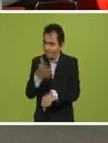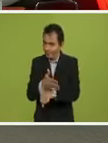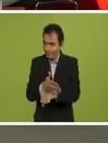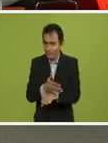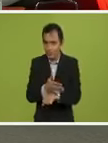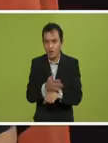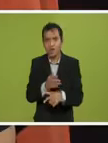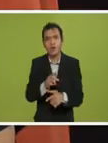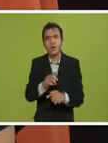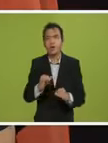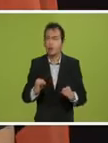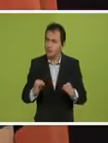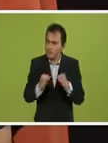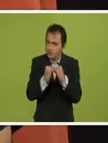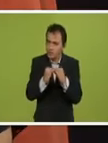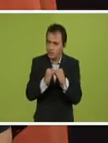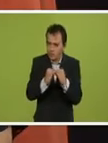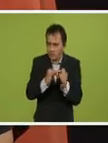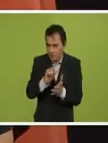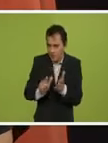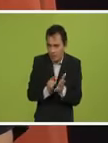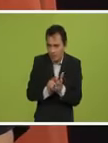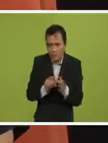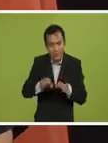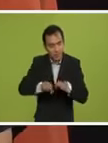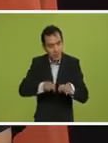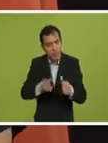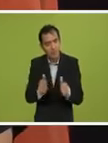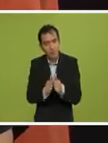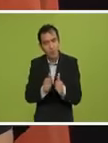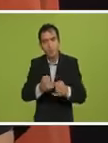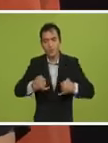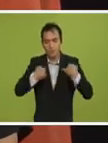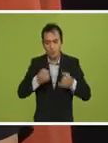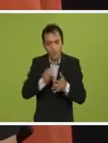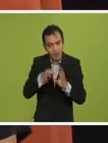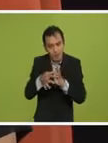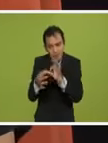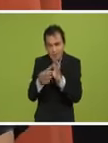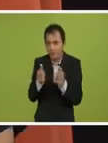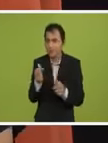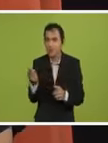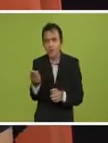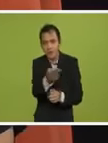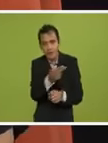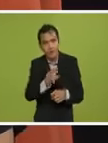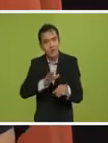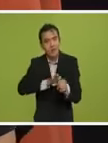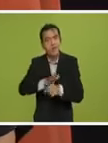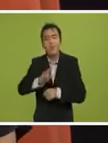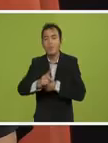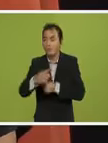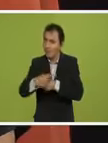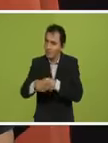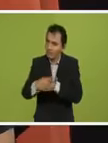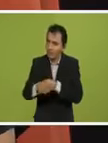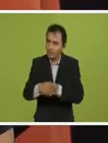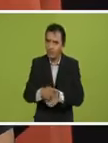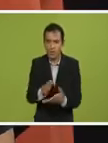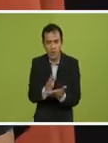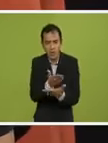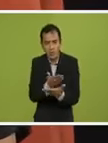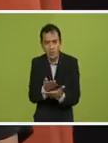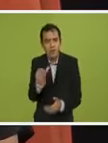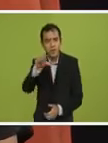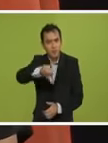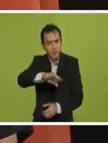los jóvenes, para enseñarles los riesgos que corren en internet, los riesgos que corren en redes sociales, y además que hoy